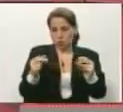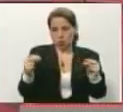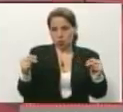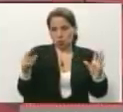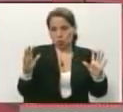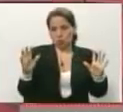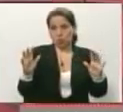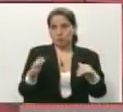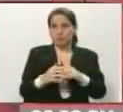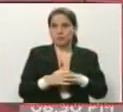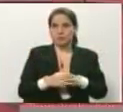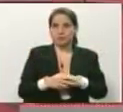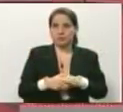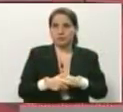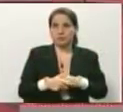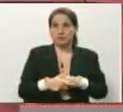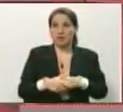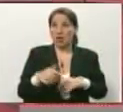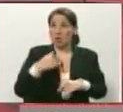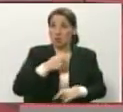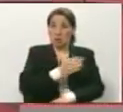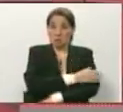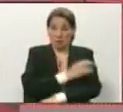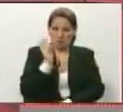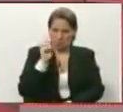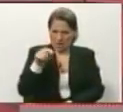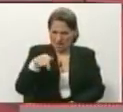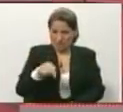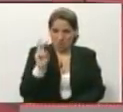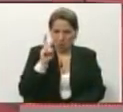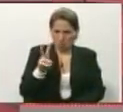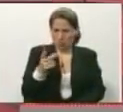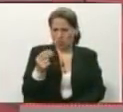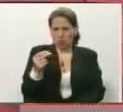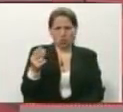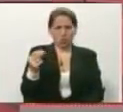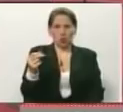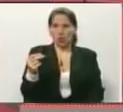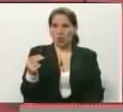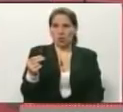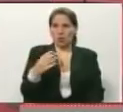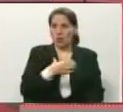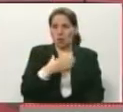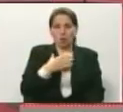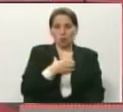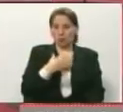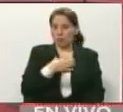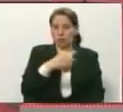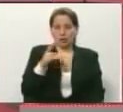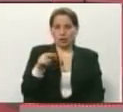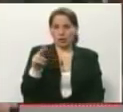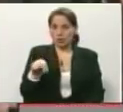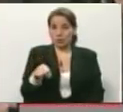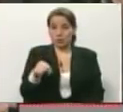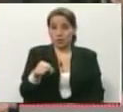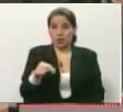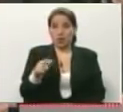No. Si yo fuese escuálido, ver este programa hoy, no. No pudiera nunca. Numeral